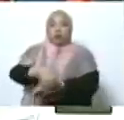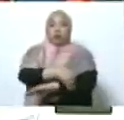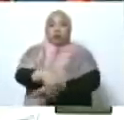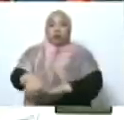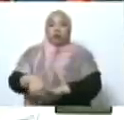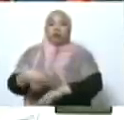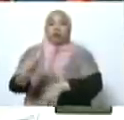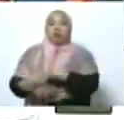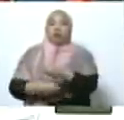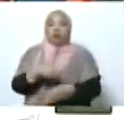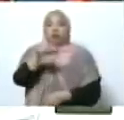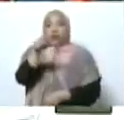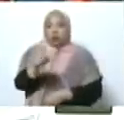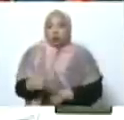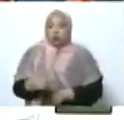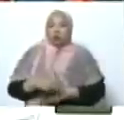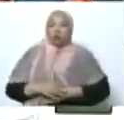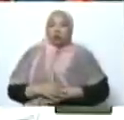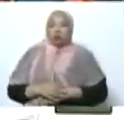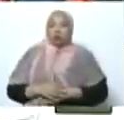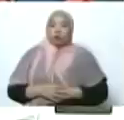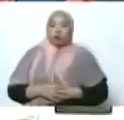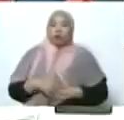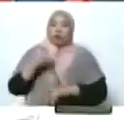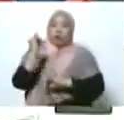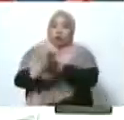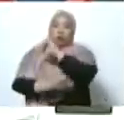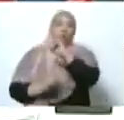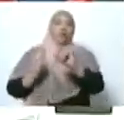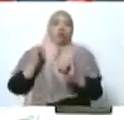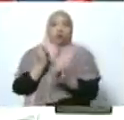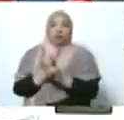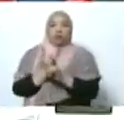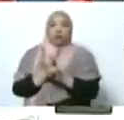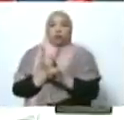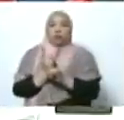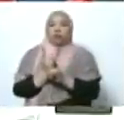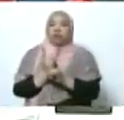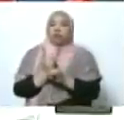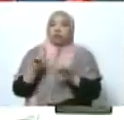victoria revolucionaria. En el escenario internacional, victoria revolucionaria.